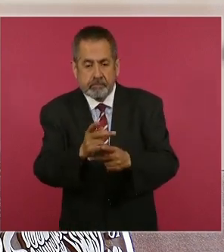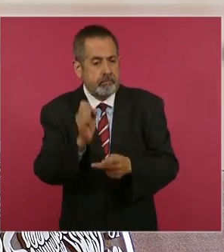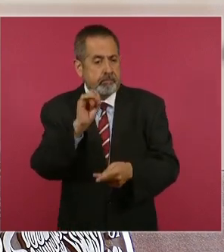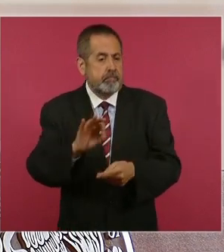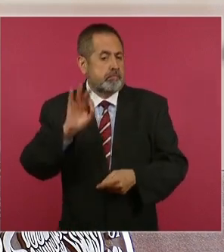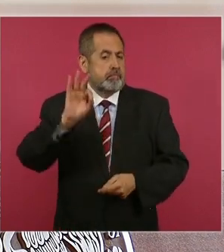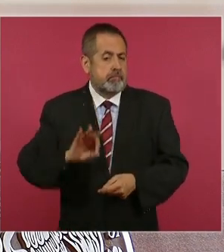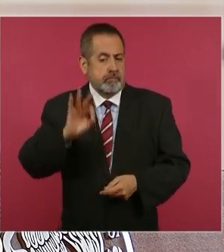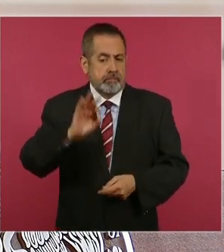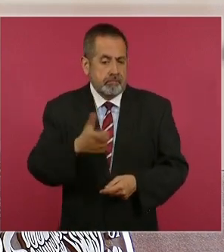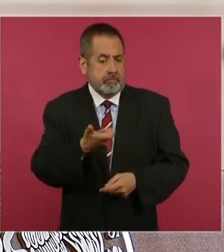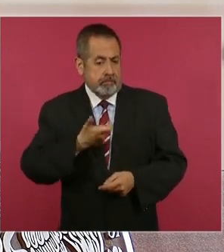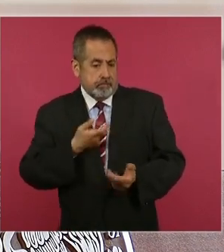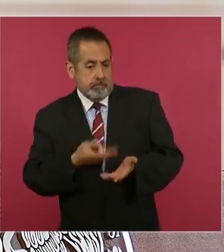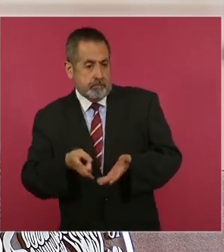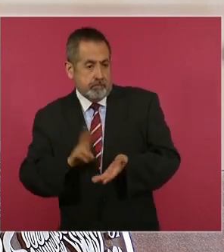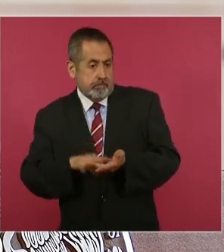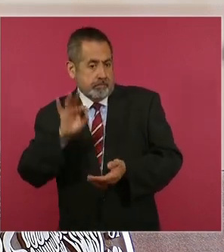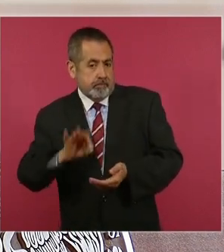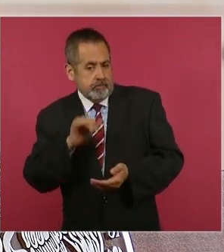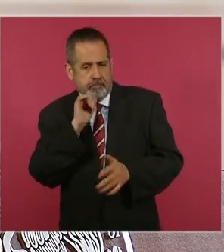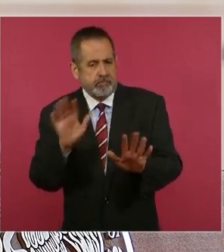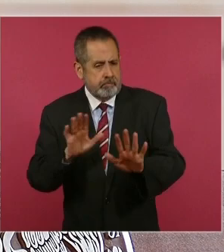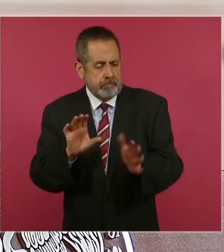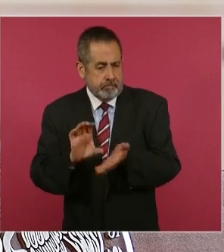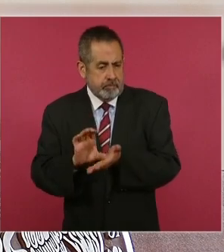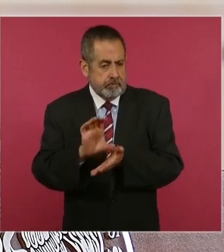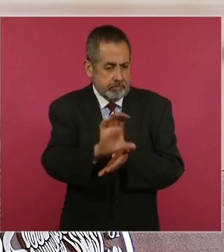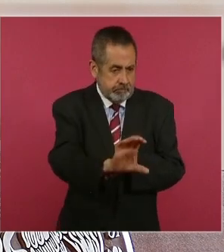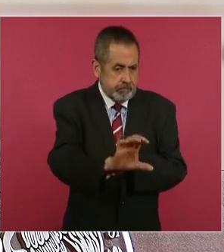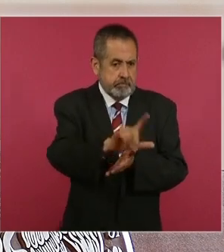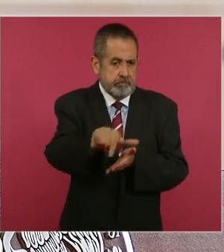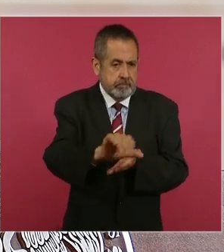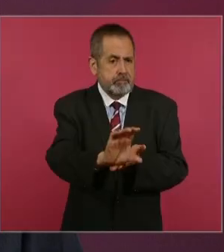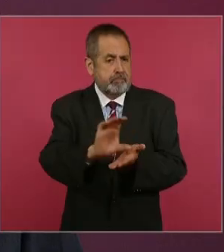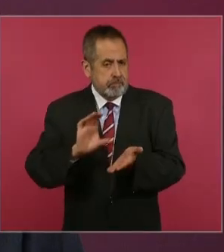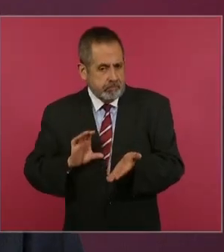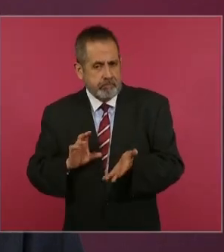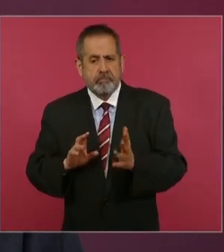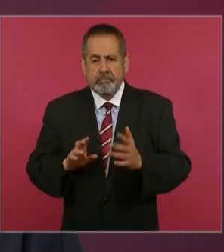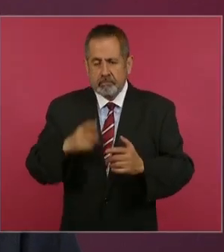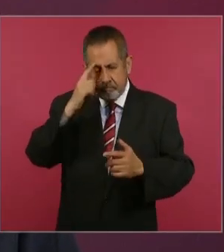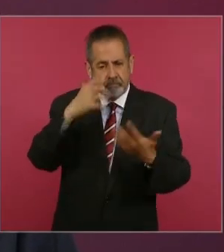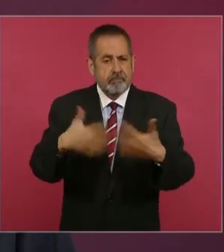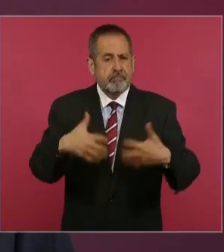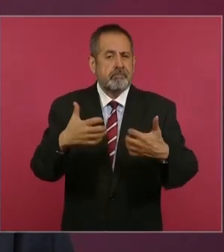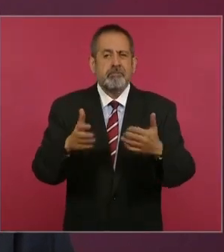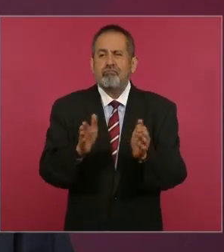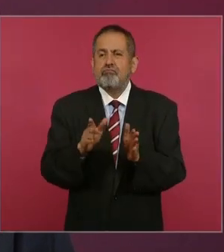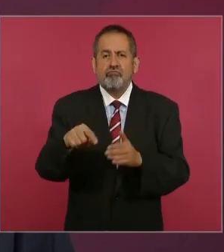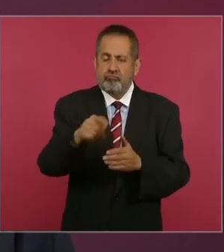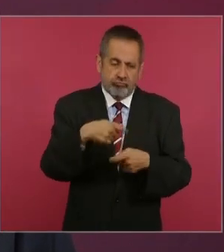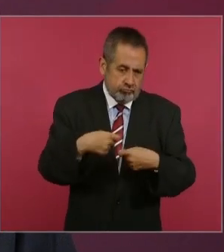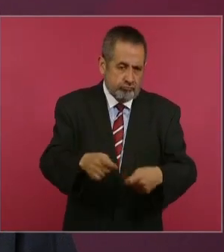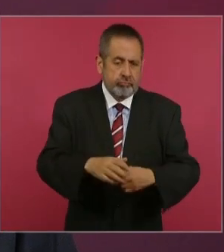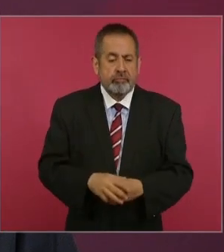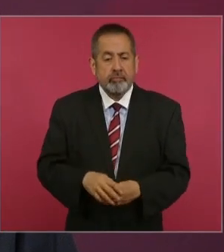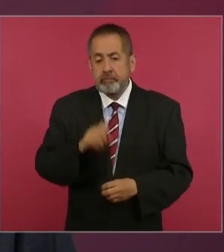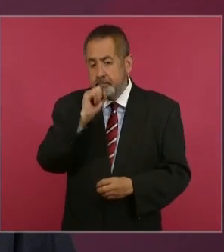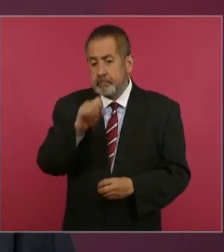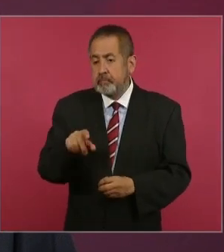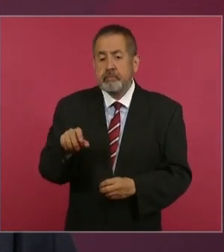las pequeñas y medianas empresas el otorgamiento por parte de la Secretaría